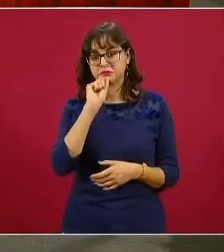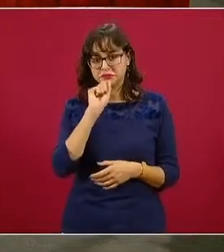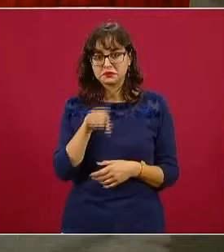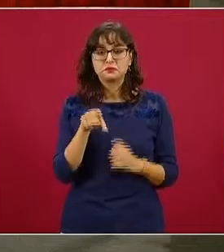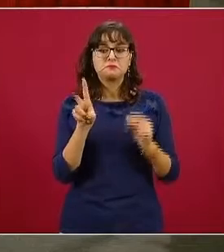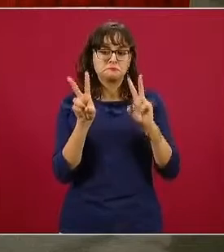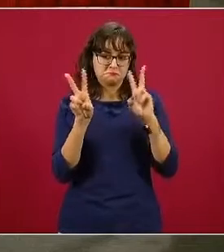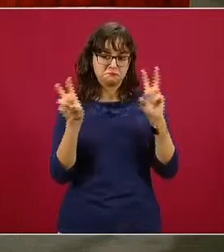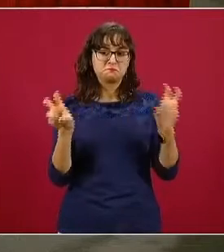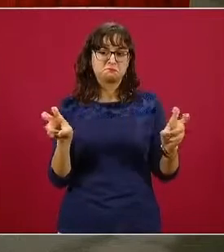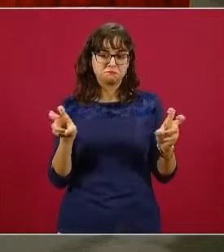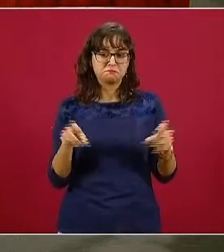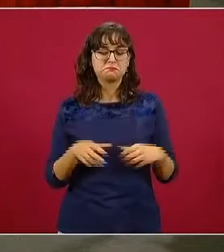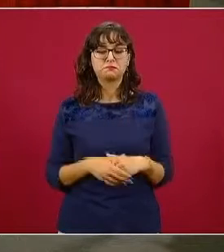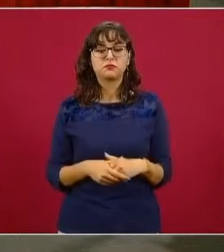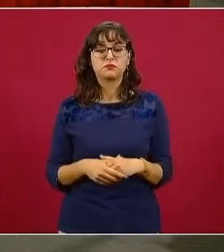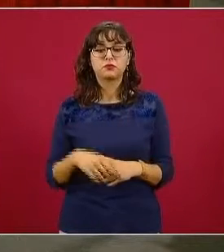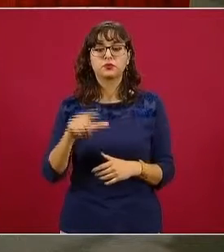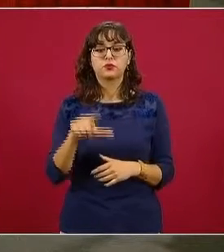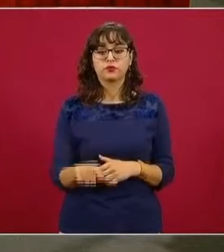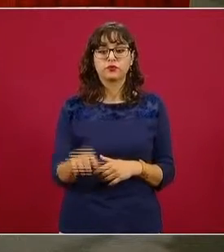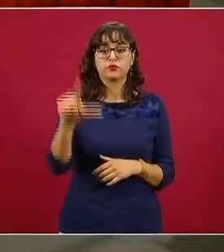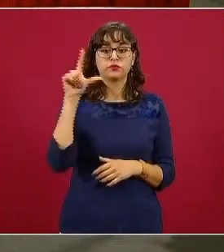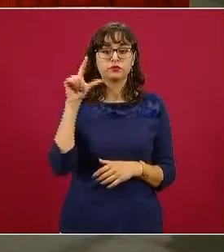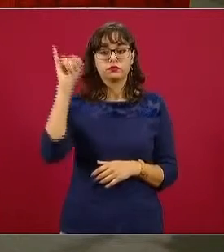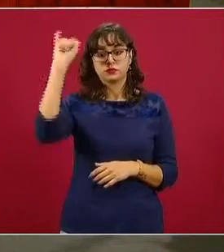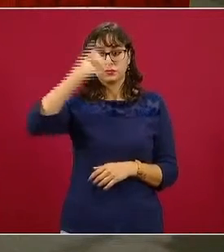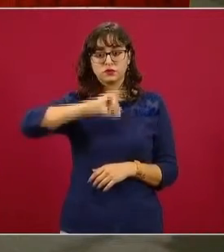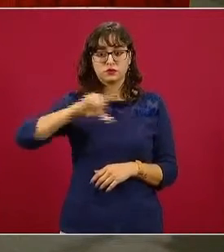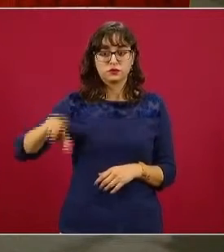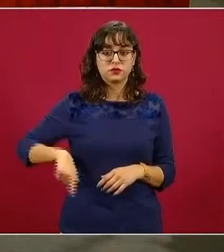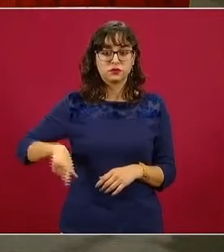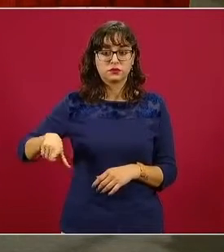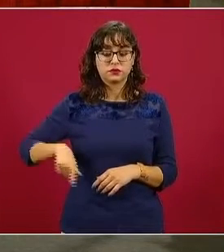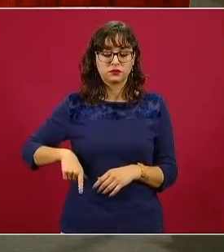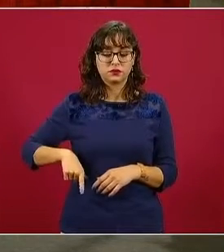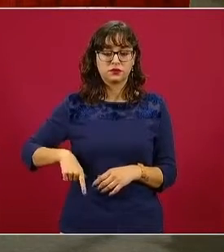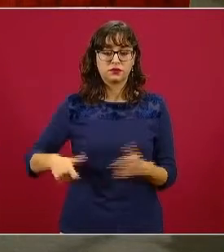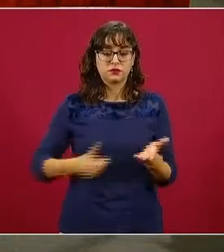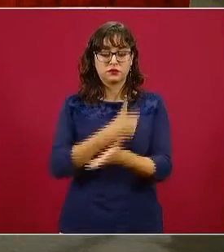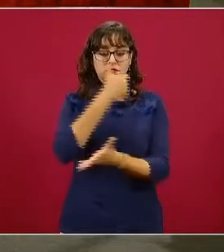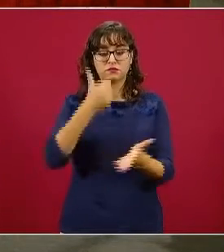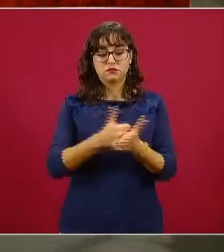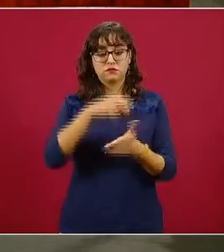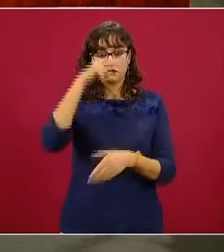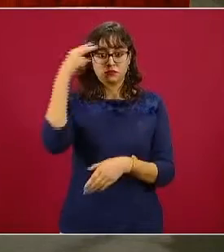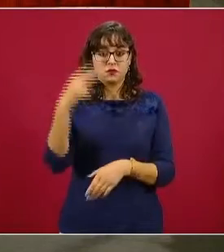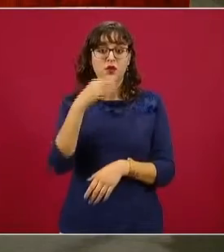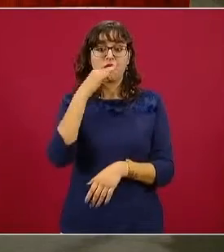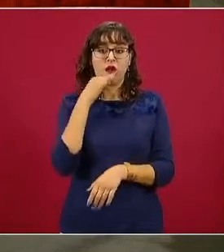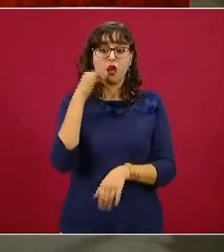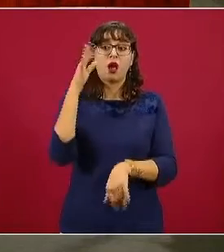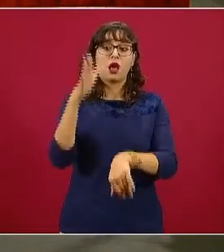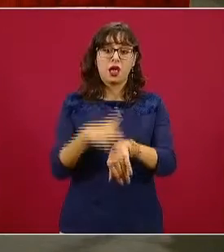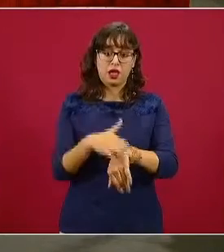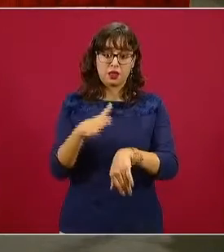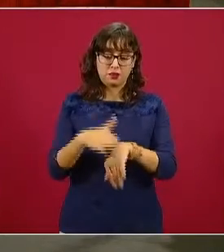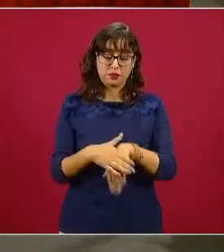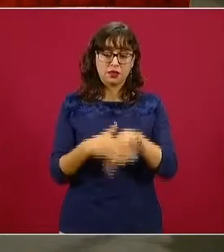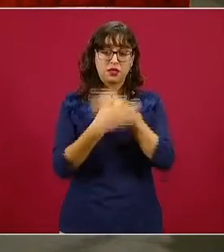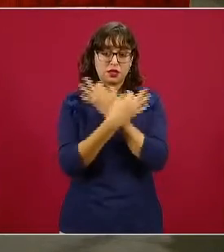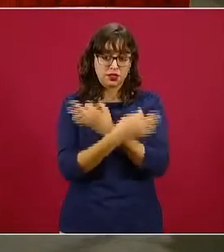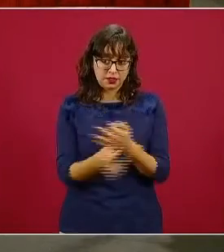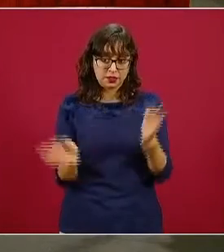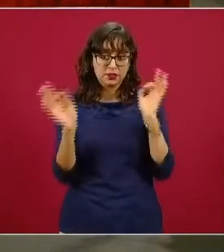esto. El lunes pasado, la jefa de gobierno de la Ciudad de México adelantó, o sea, hizo un apartado